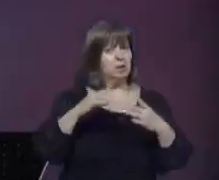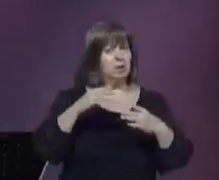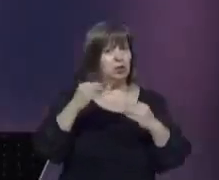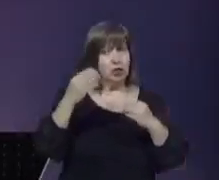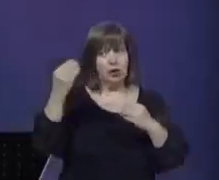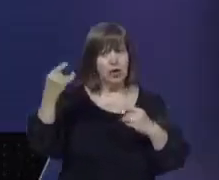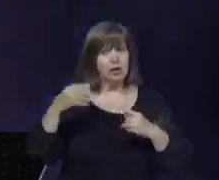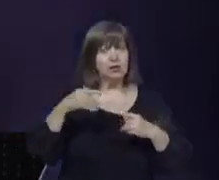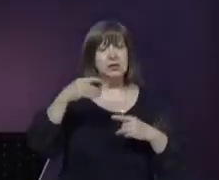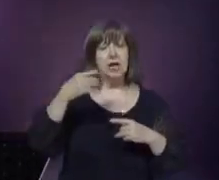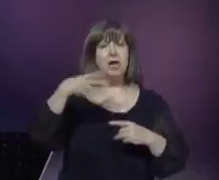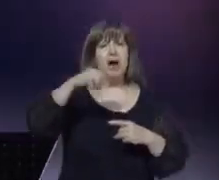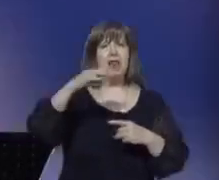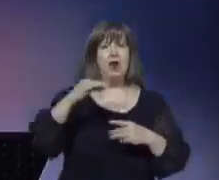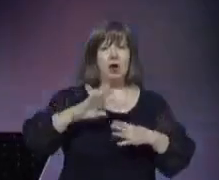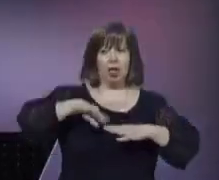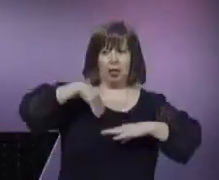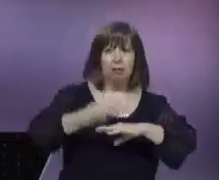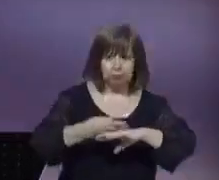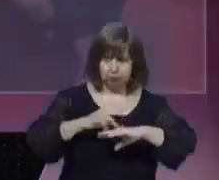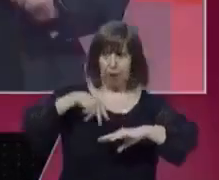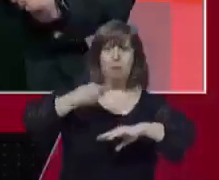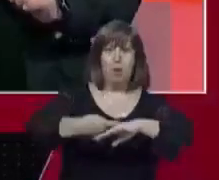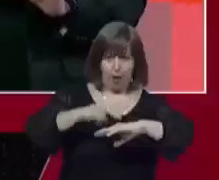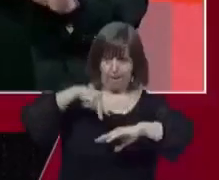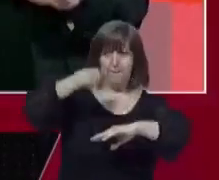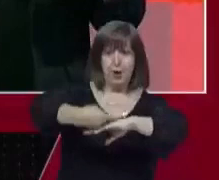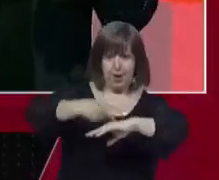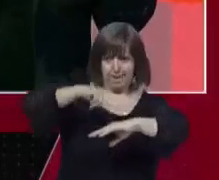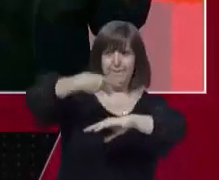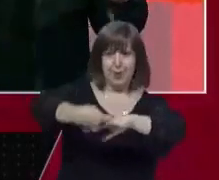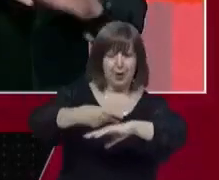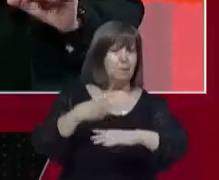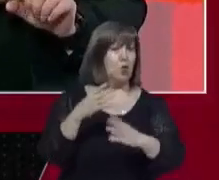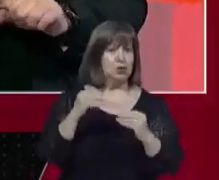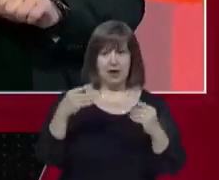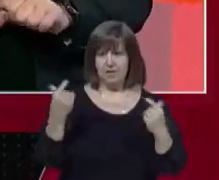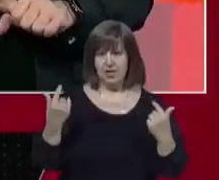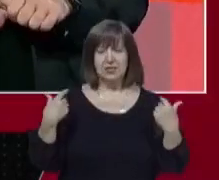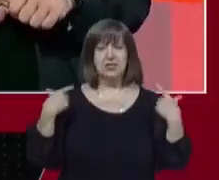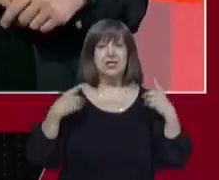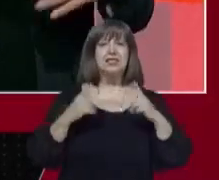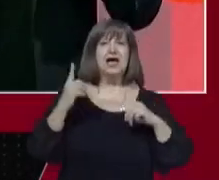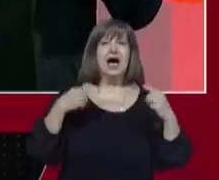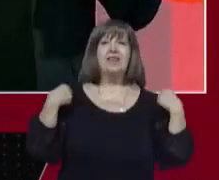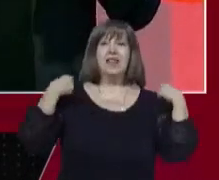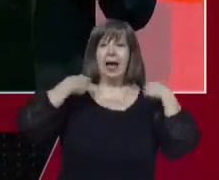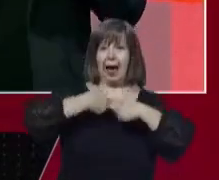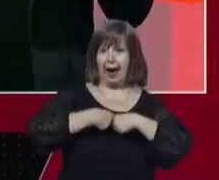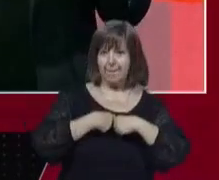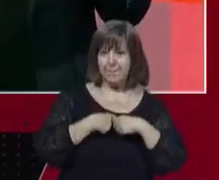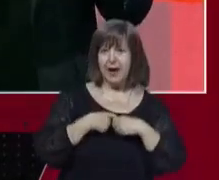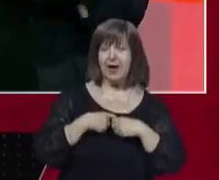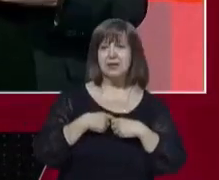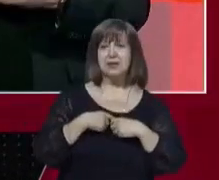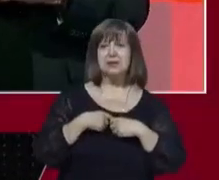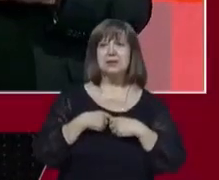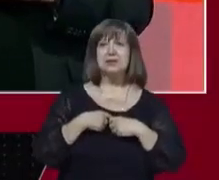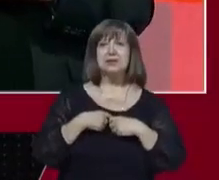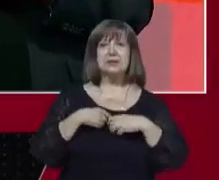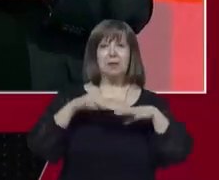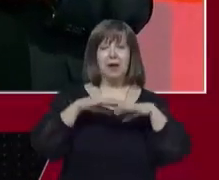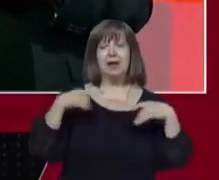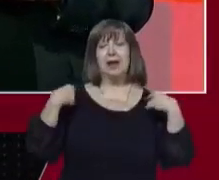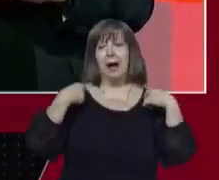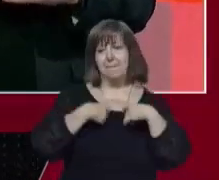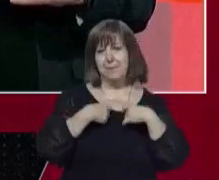en una escalera. Luego una famosa capa Armani en un show que era en vivo, en una entrega